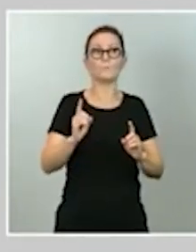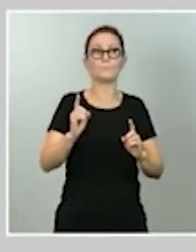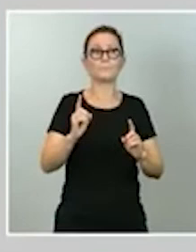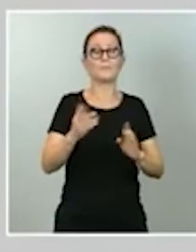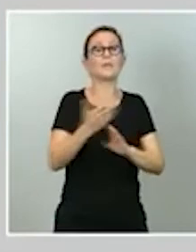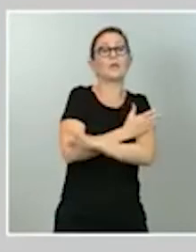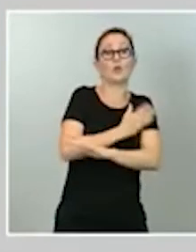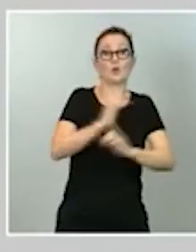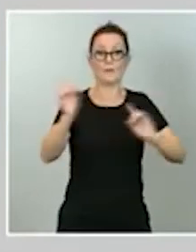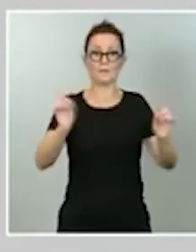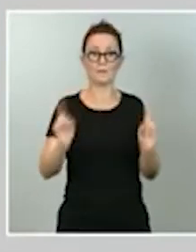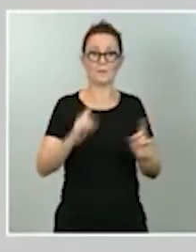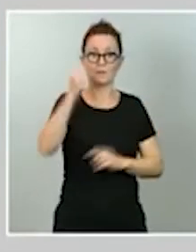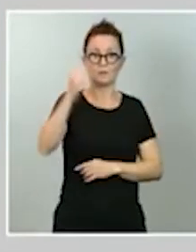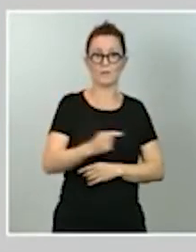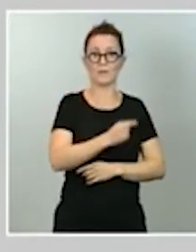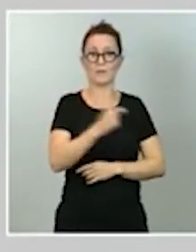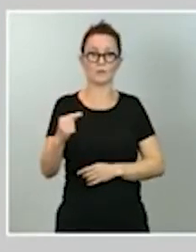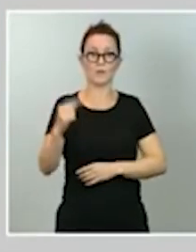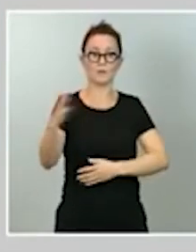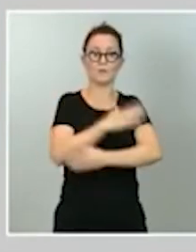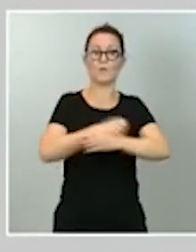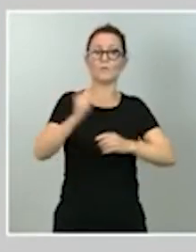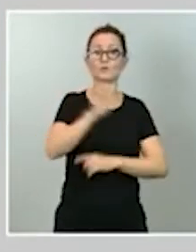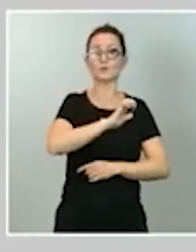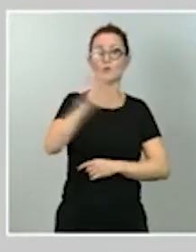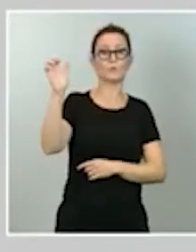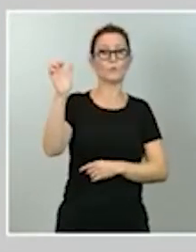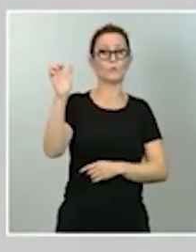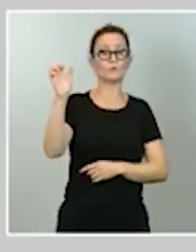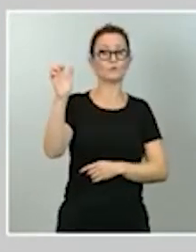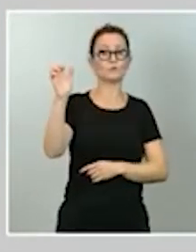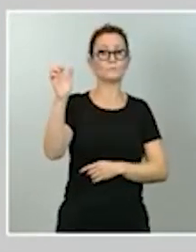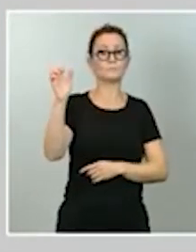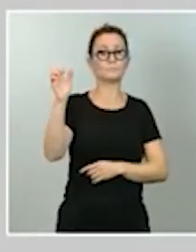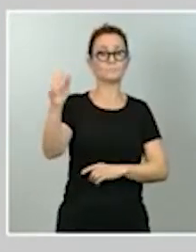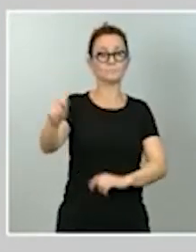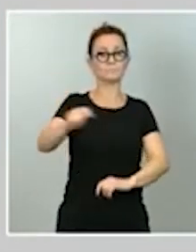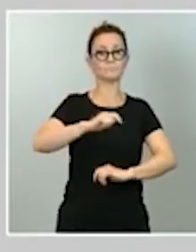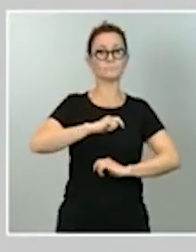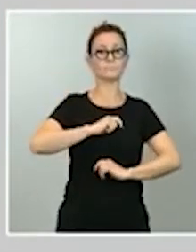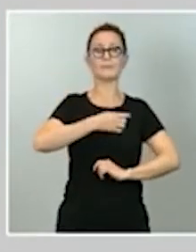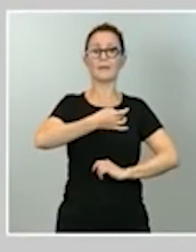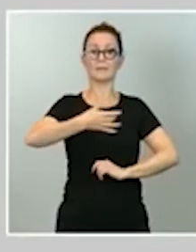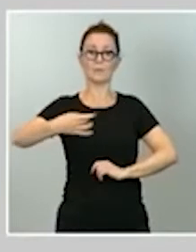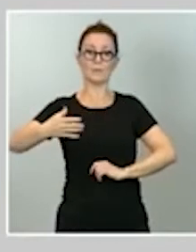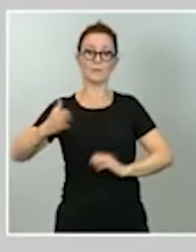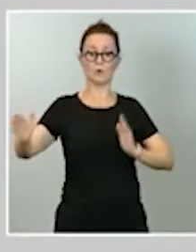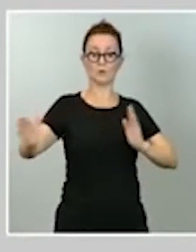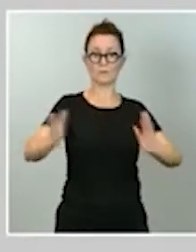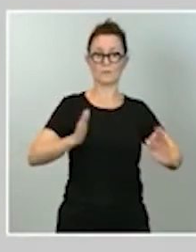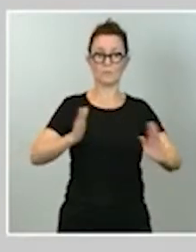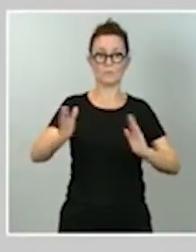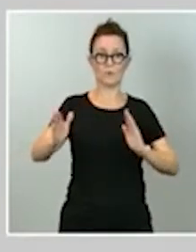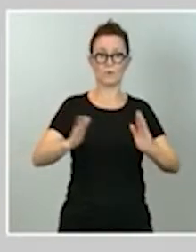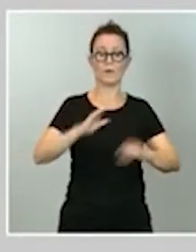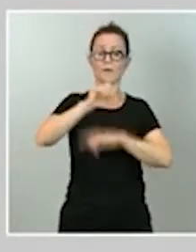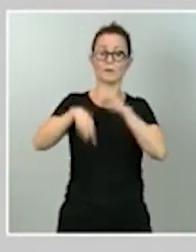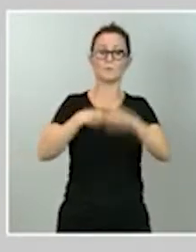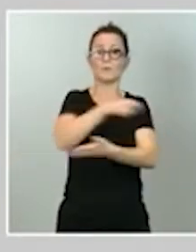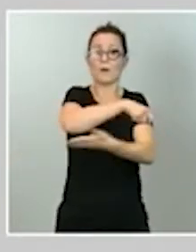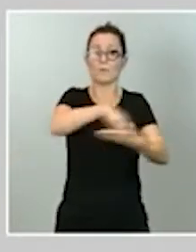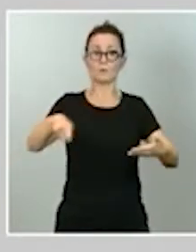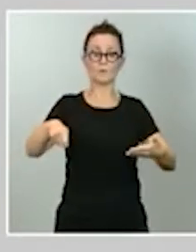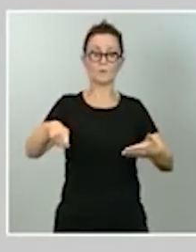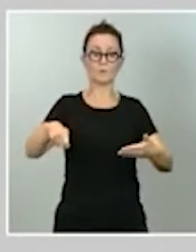totalidad de estos fondos europeos obligan a un endeudamiento temporal que será amortizado una vez que venga el